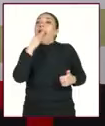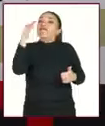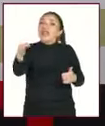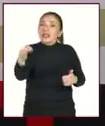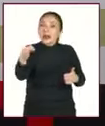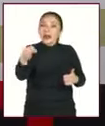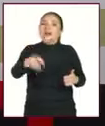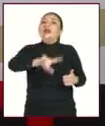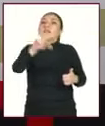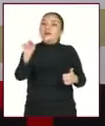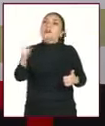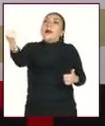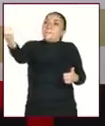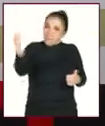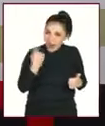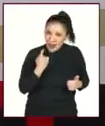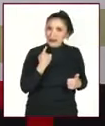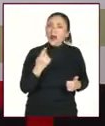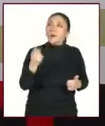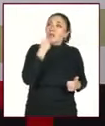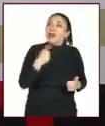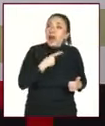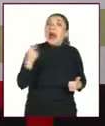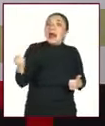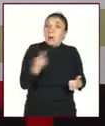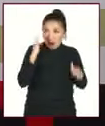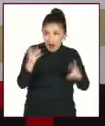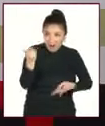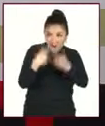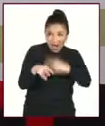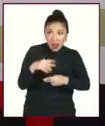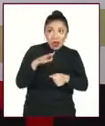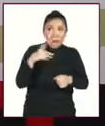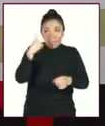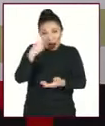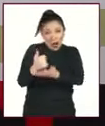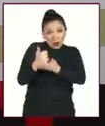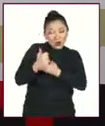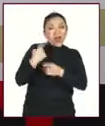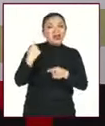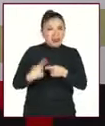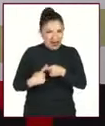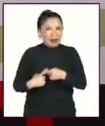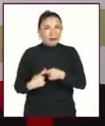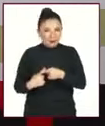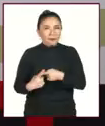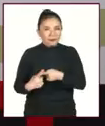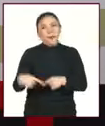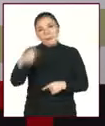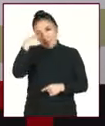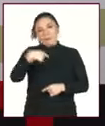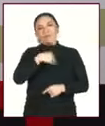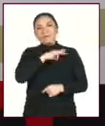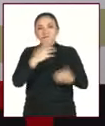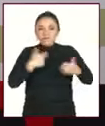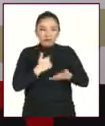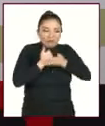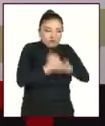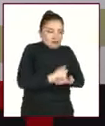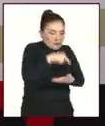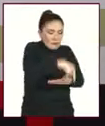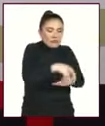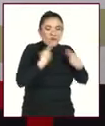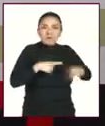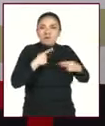nos regrese a decir que alguien ya va a llegar a ayudarnos. Exactamente. Para que nosotros podamos enfocarnos en la situación que